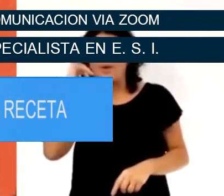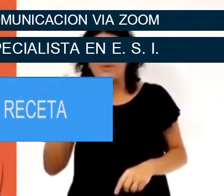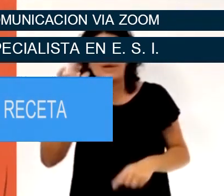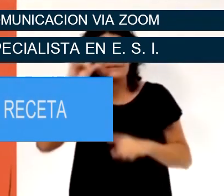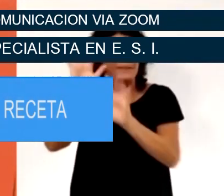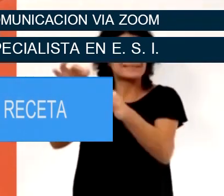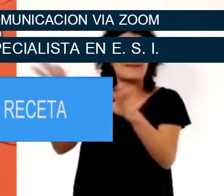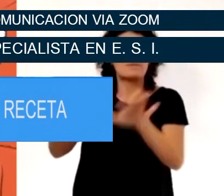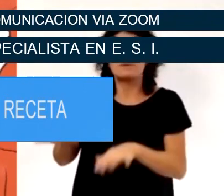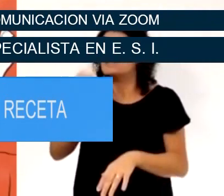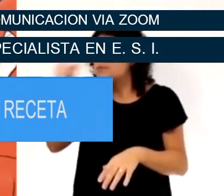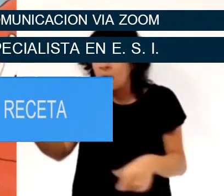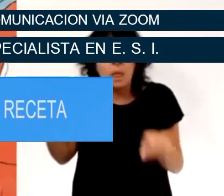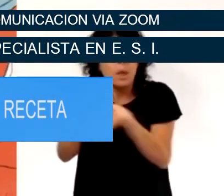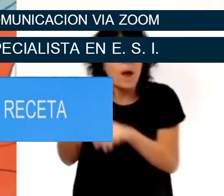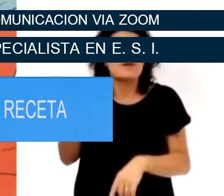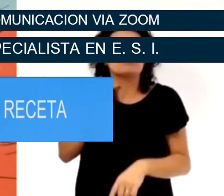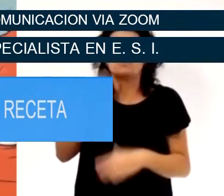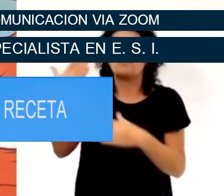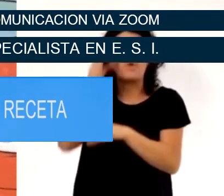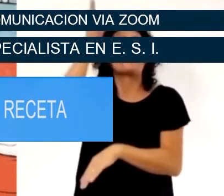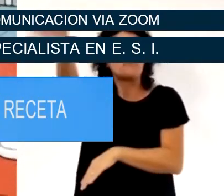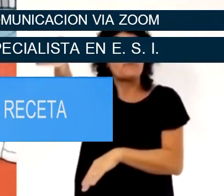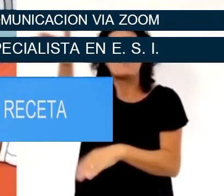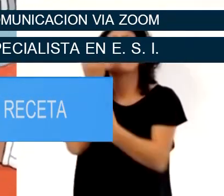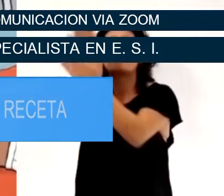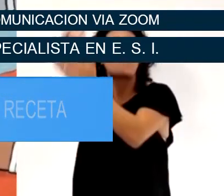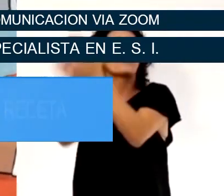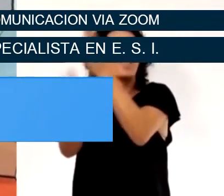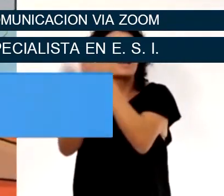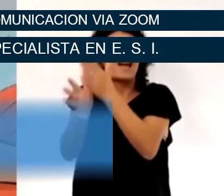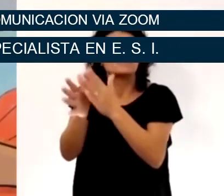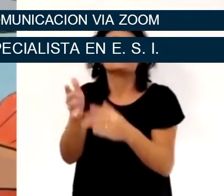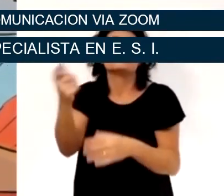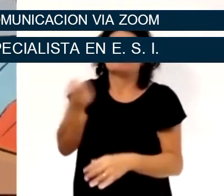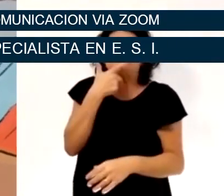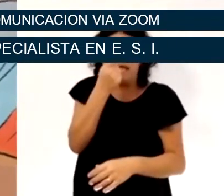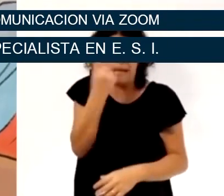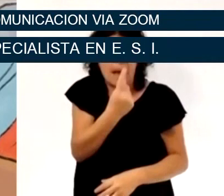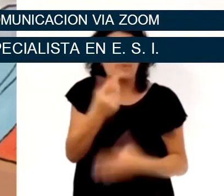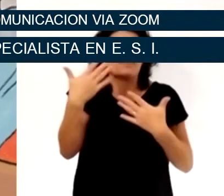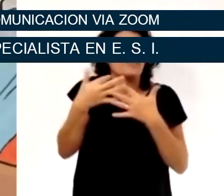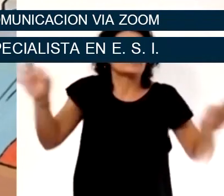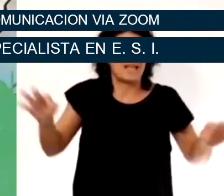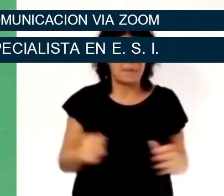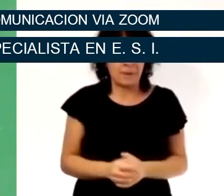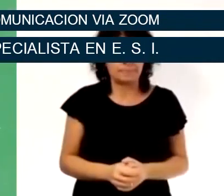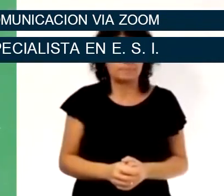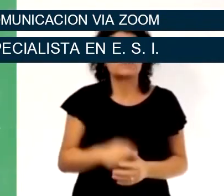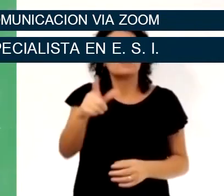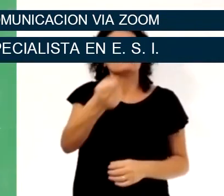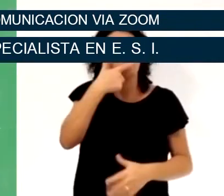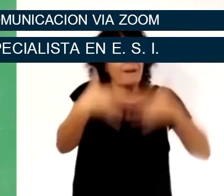tenga alguna efectividad es hasta cinco días posteriores al episodio disruptivo sí lo óptimo lo mismo es siempre